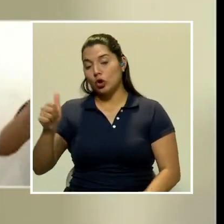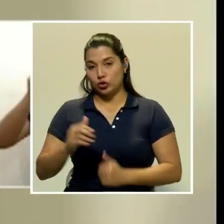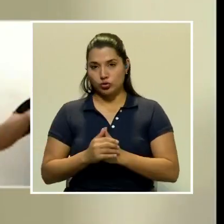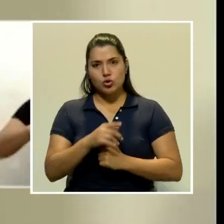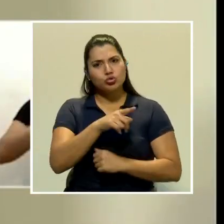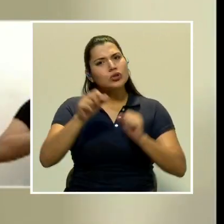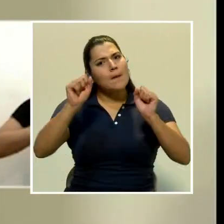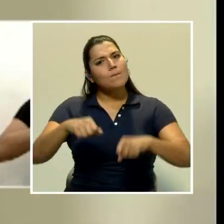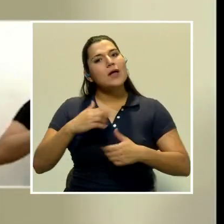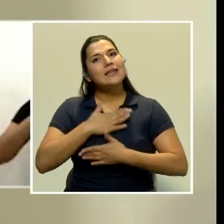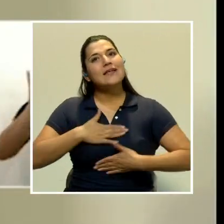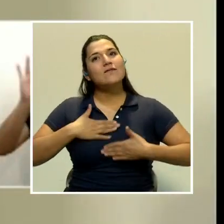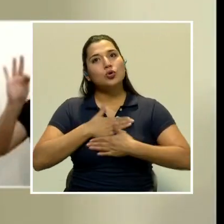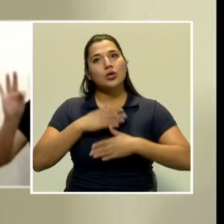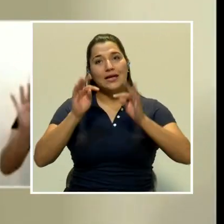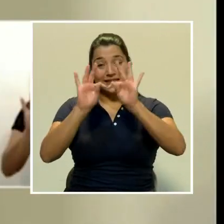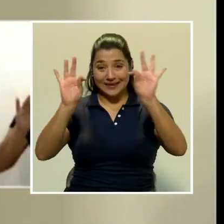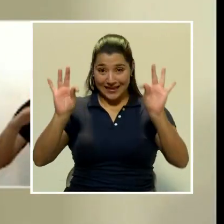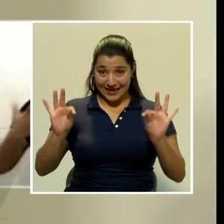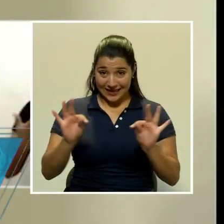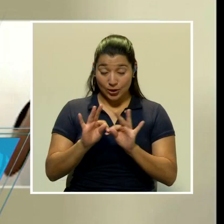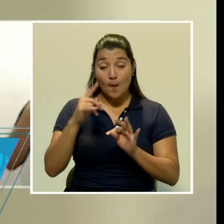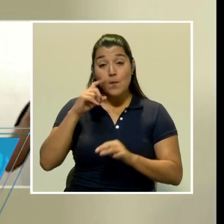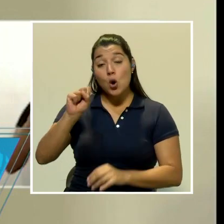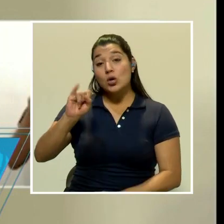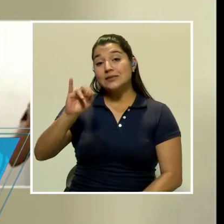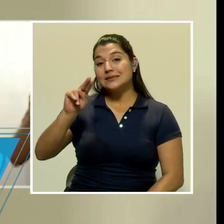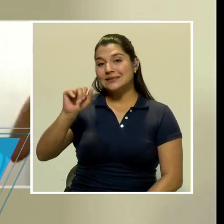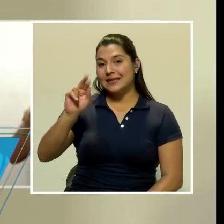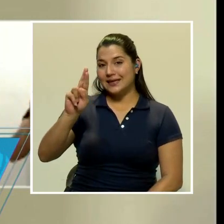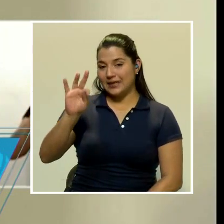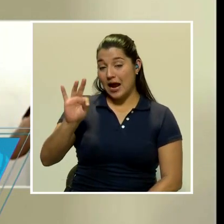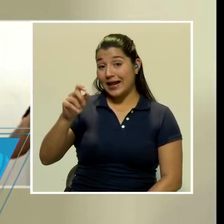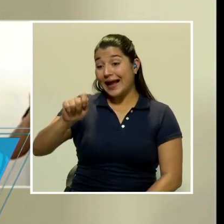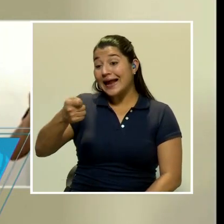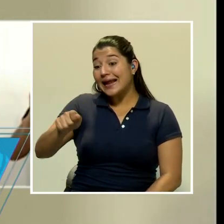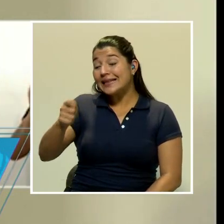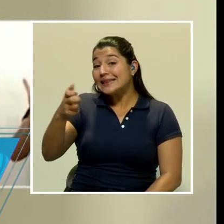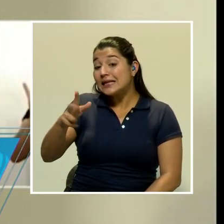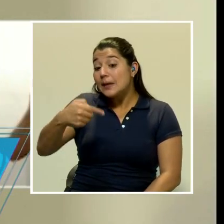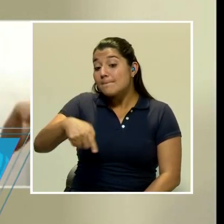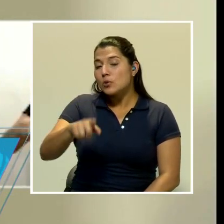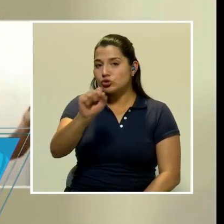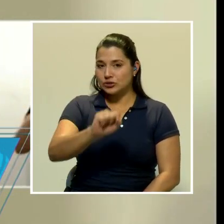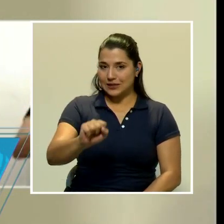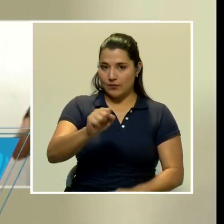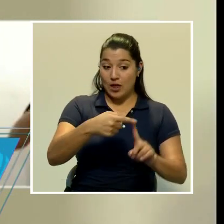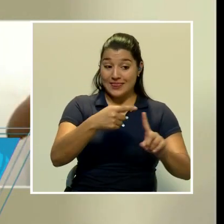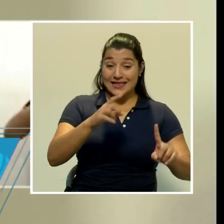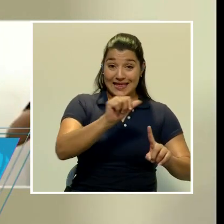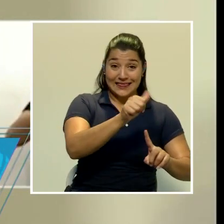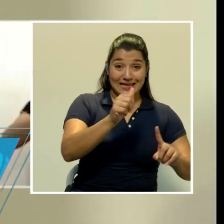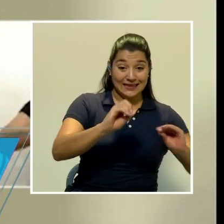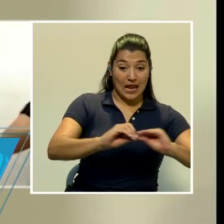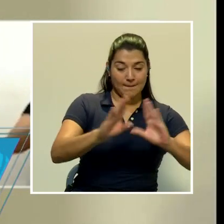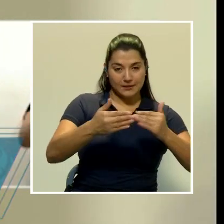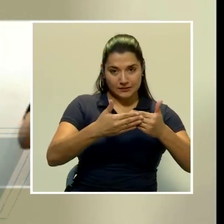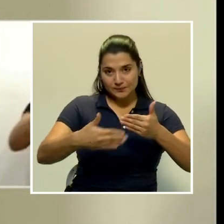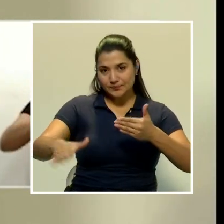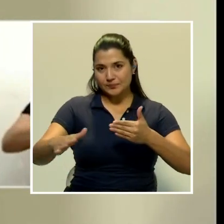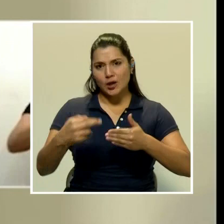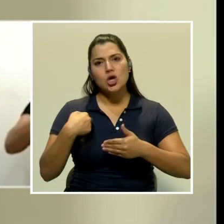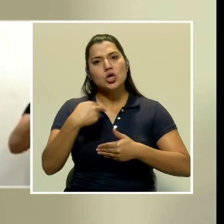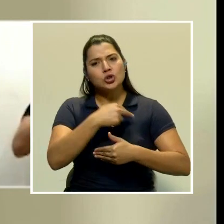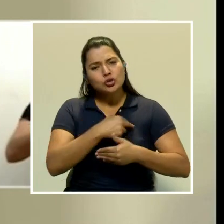de la Teletón a través de la señal abierta de CINAR Canal 13 el próximo sábado de las 10 de la mañana en adelante. Los